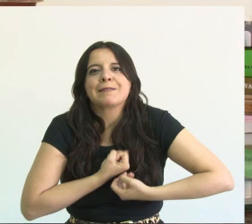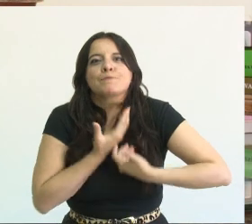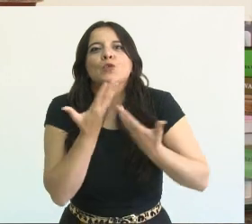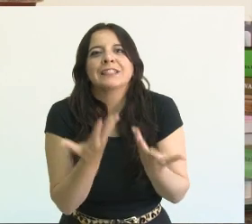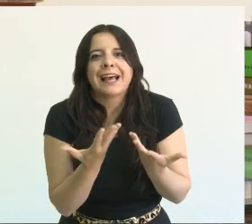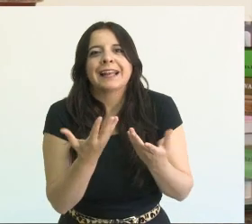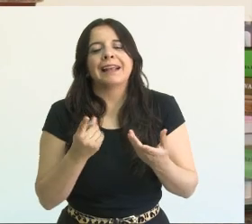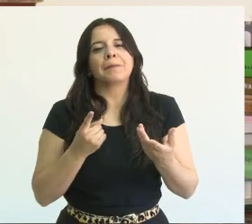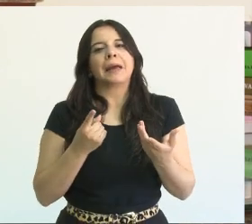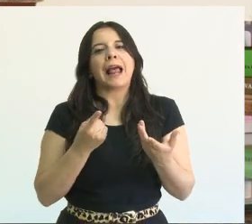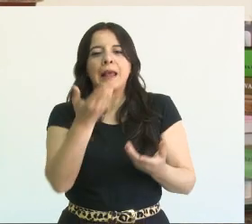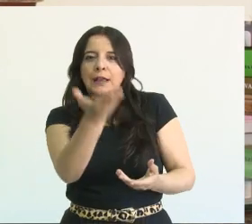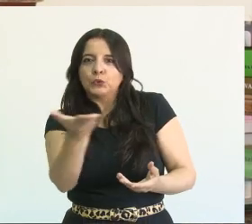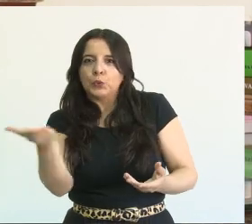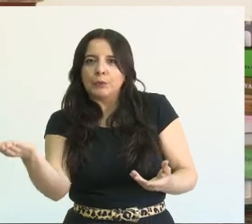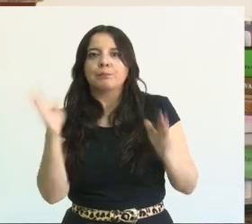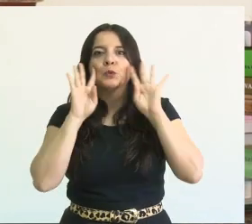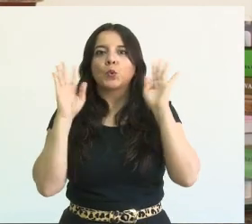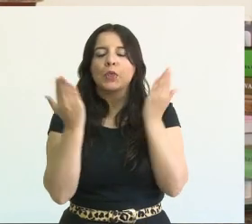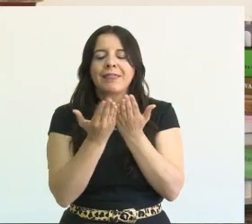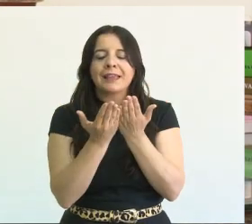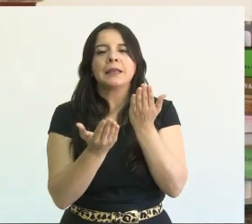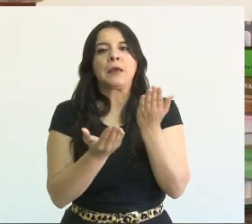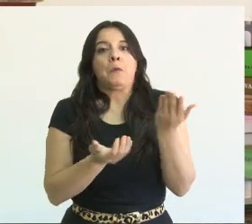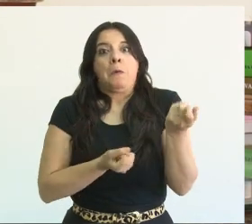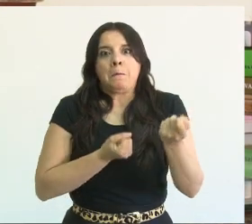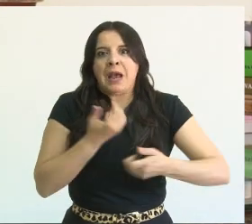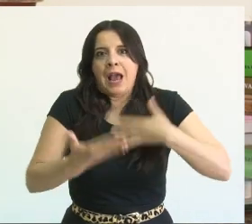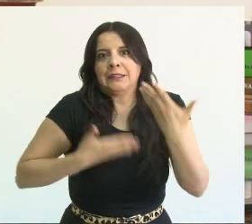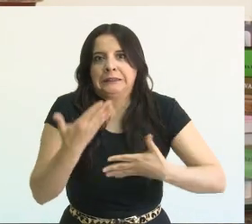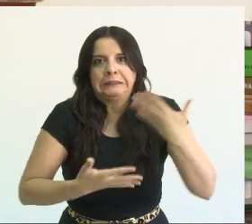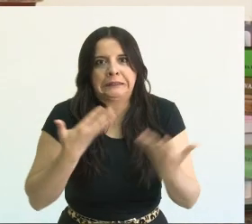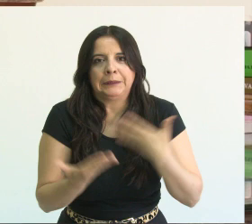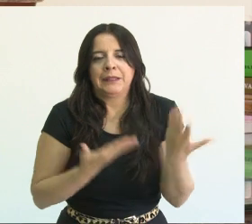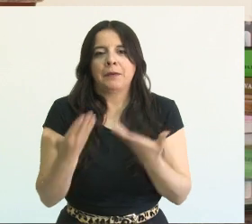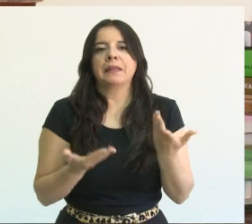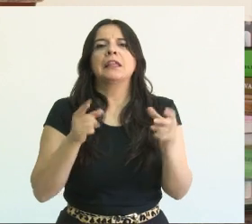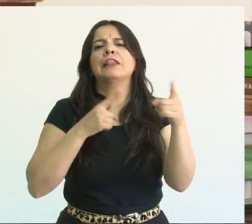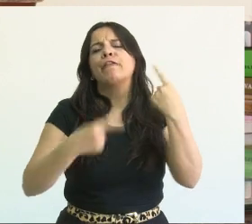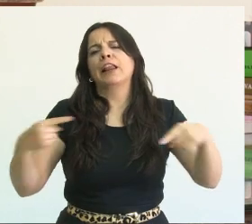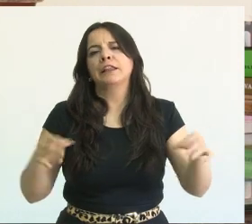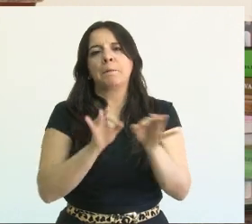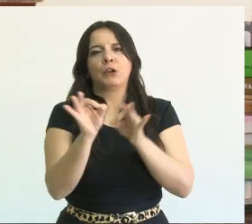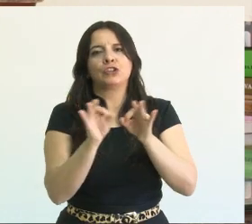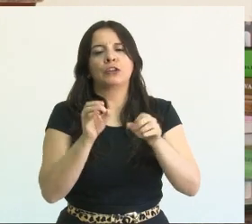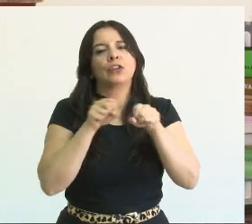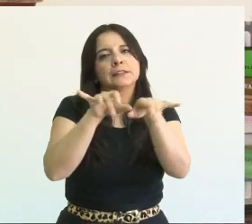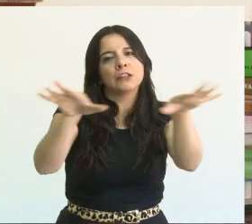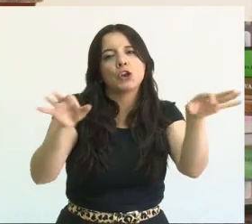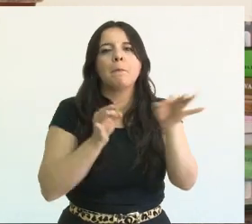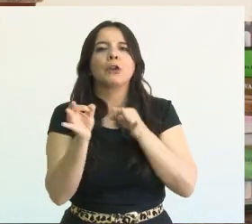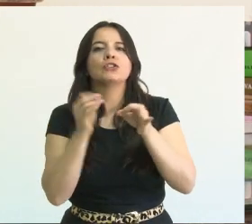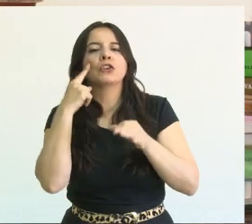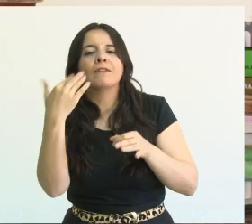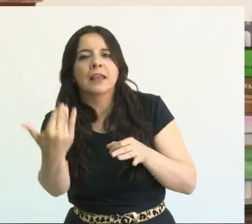impulsamos la participación activa de los estudiantes en distintos ámbitos, en proyectos de extensión, en proyectos de investigación, en